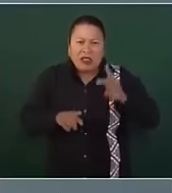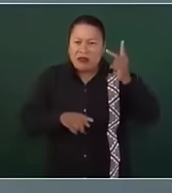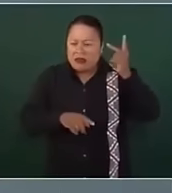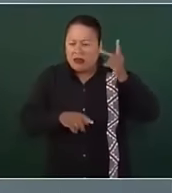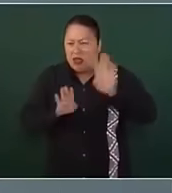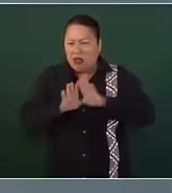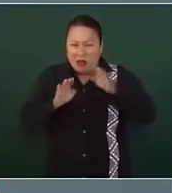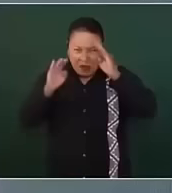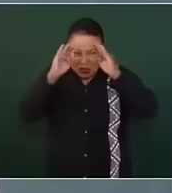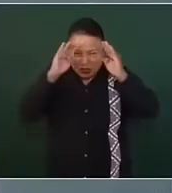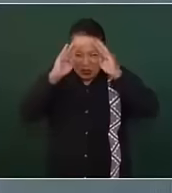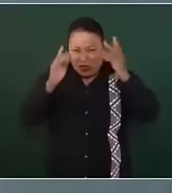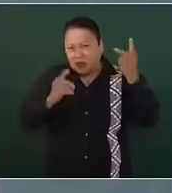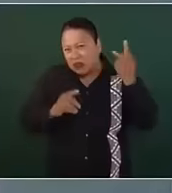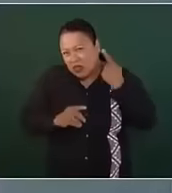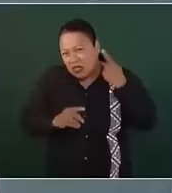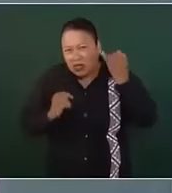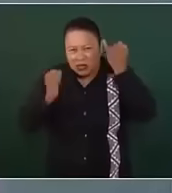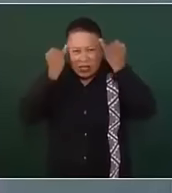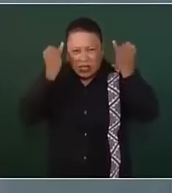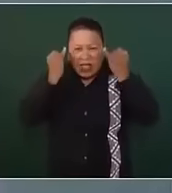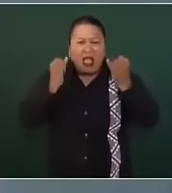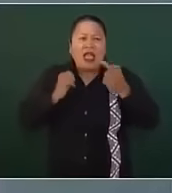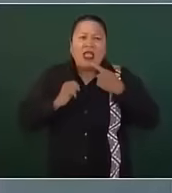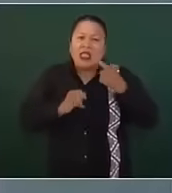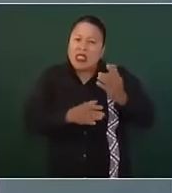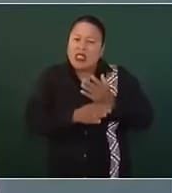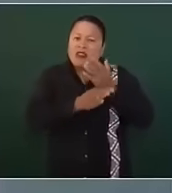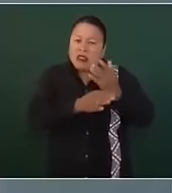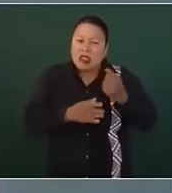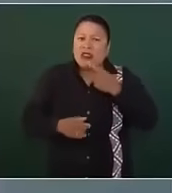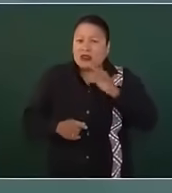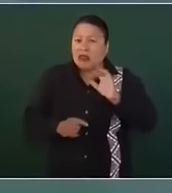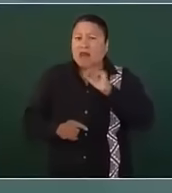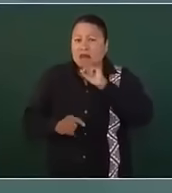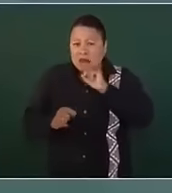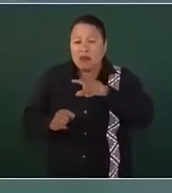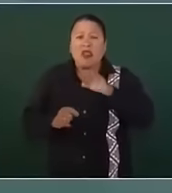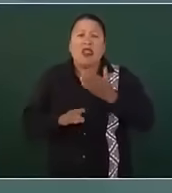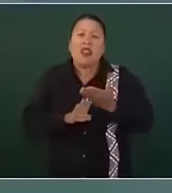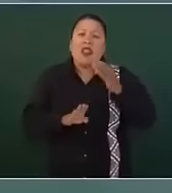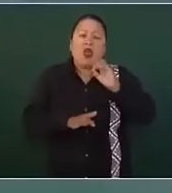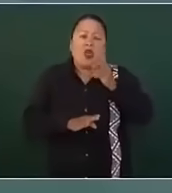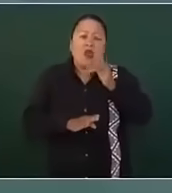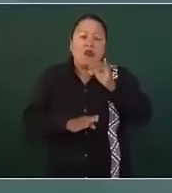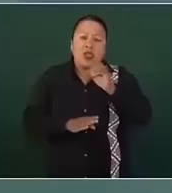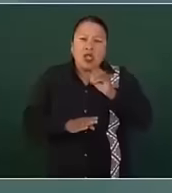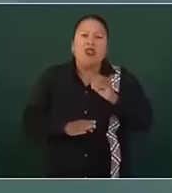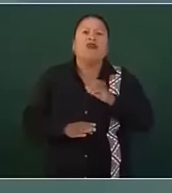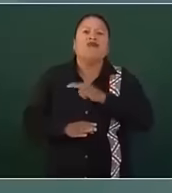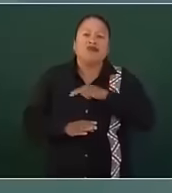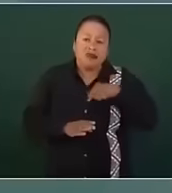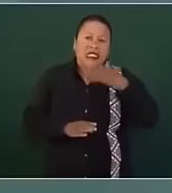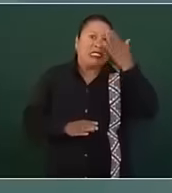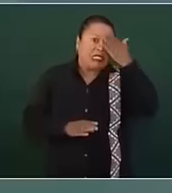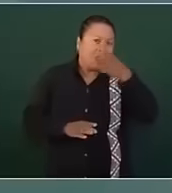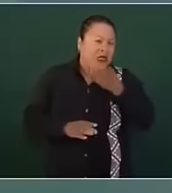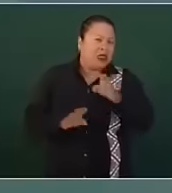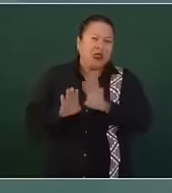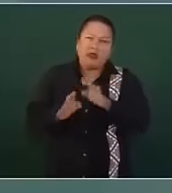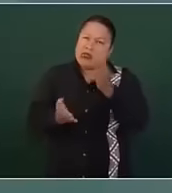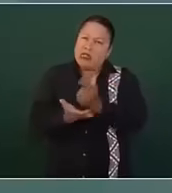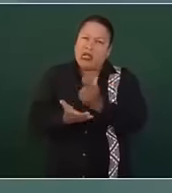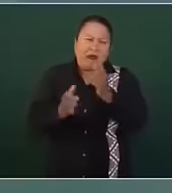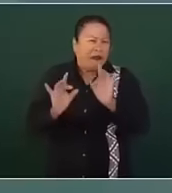ideológicas, él mismo me dijo: nosotros padecimos de la crisis del opio y sabemos lo que eso significa,